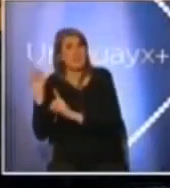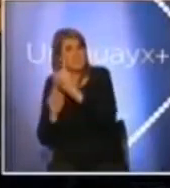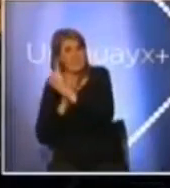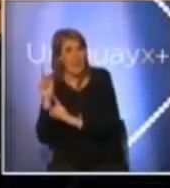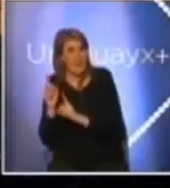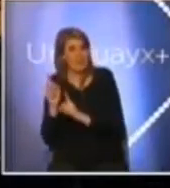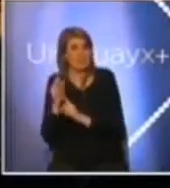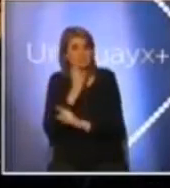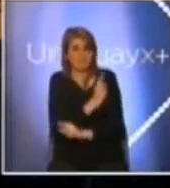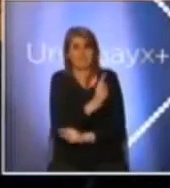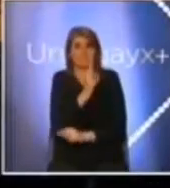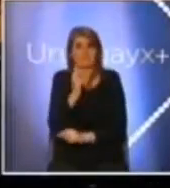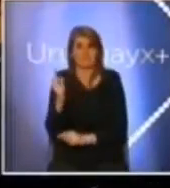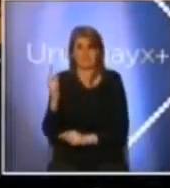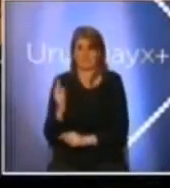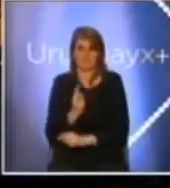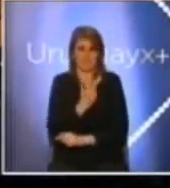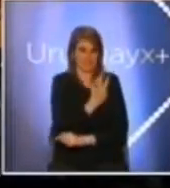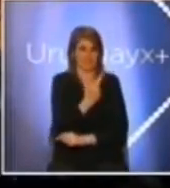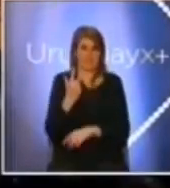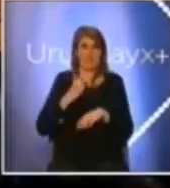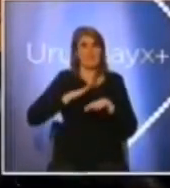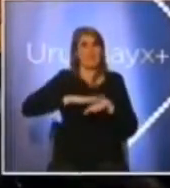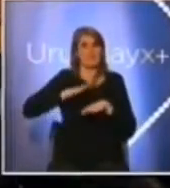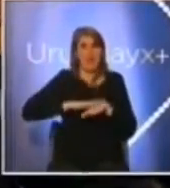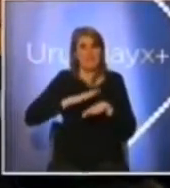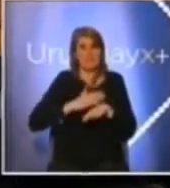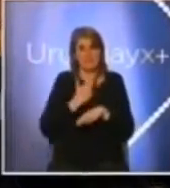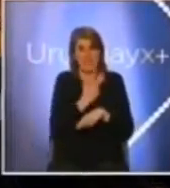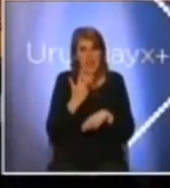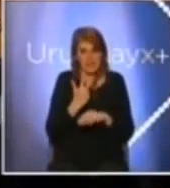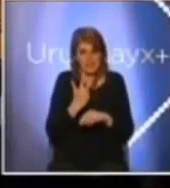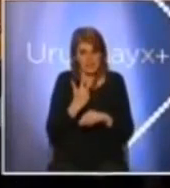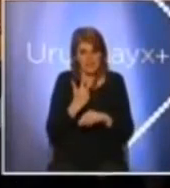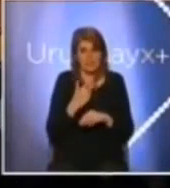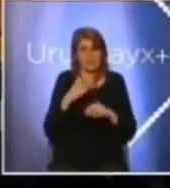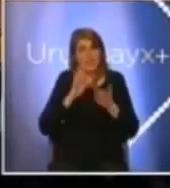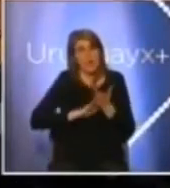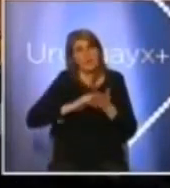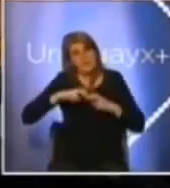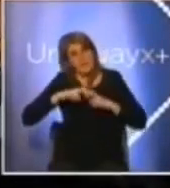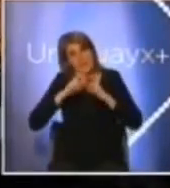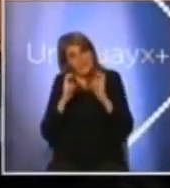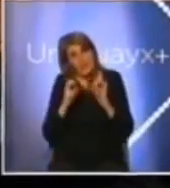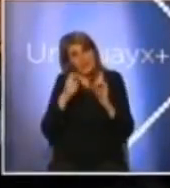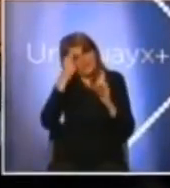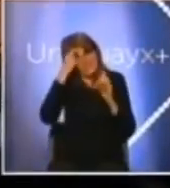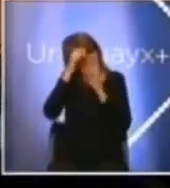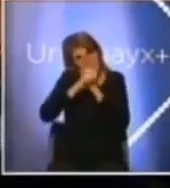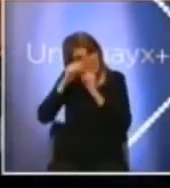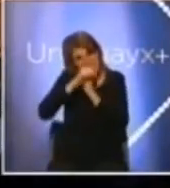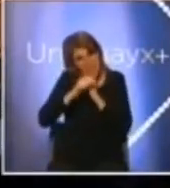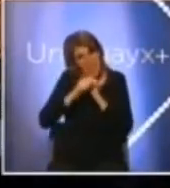no son los únicos que tienen responsabilidades en materia de investigación científica y tecnológica.